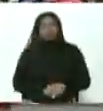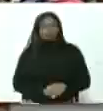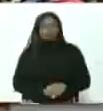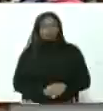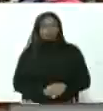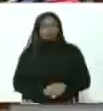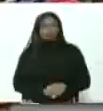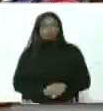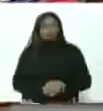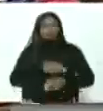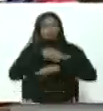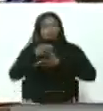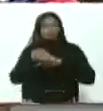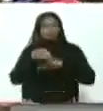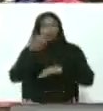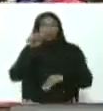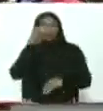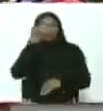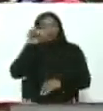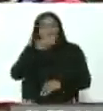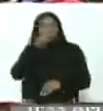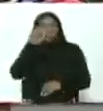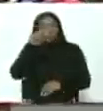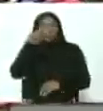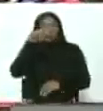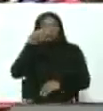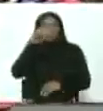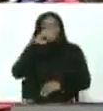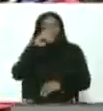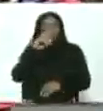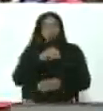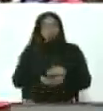En el municipio Capistrano, Alexander Nasser.